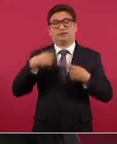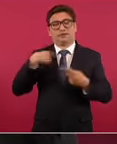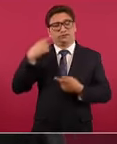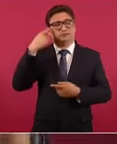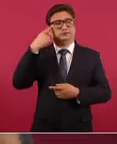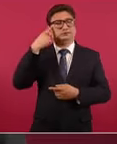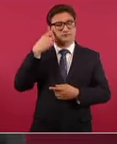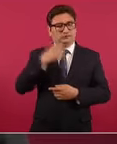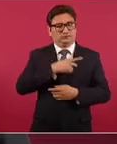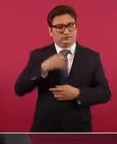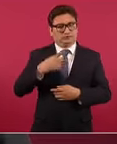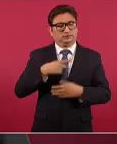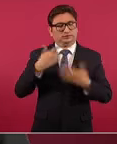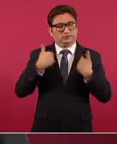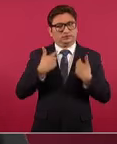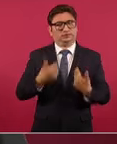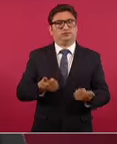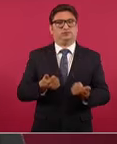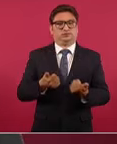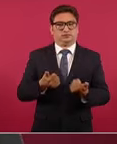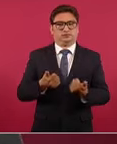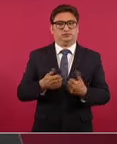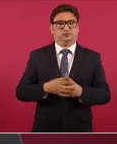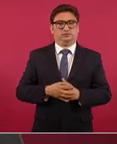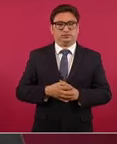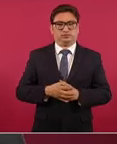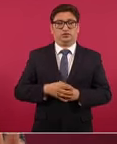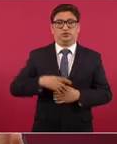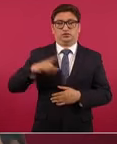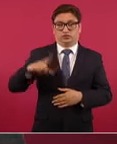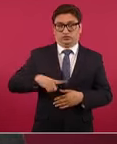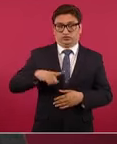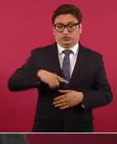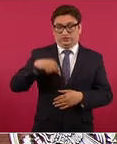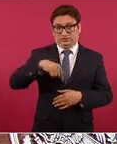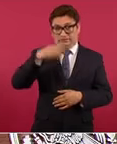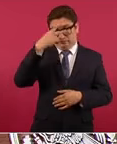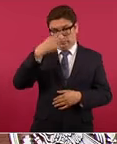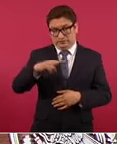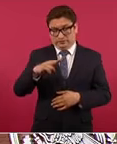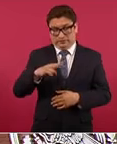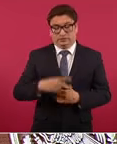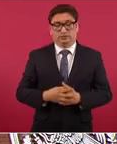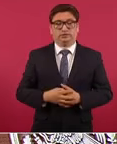de tomar en consideración que el gobierno de mexico